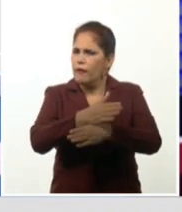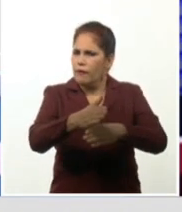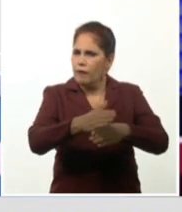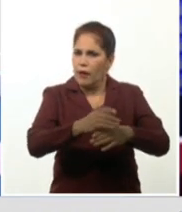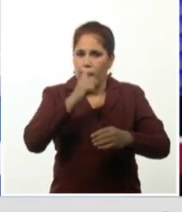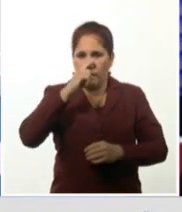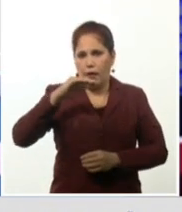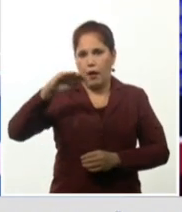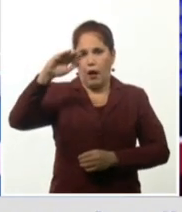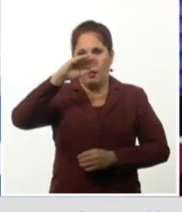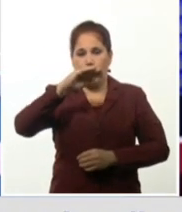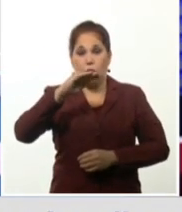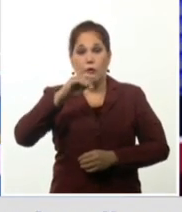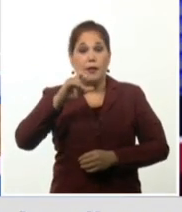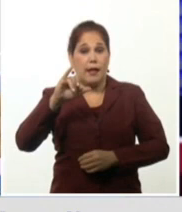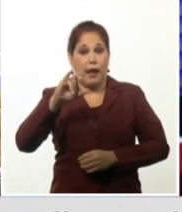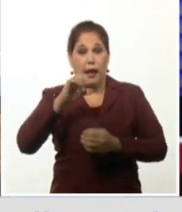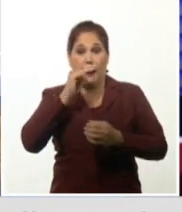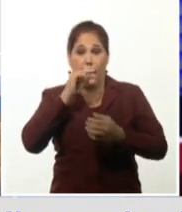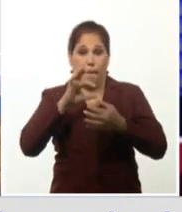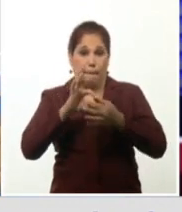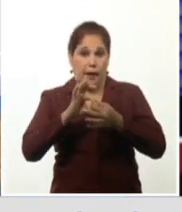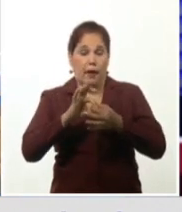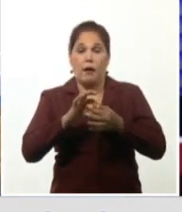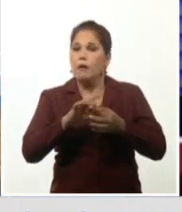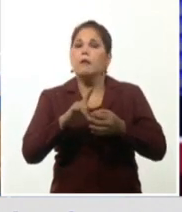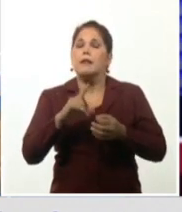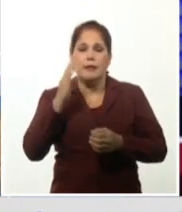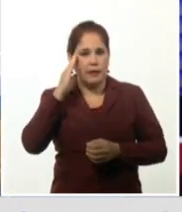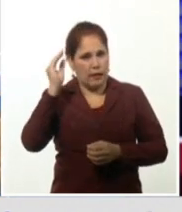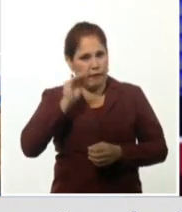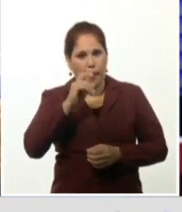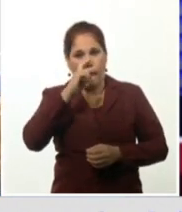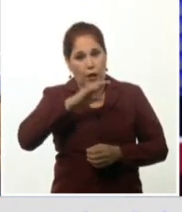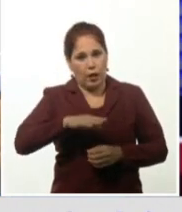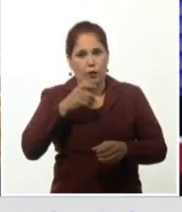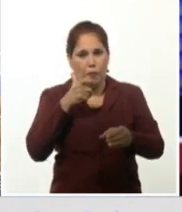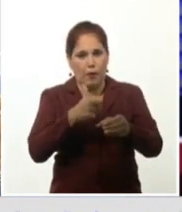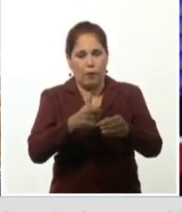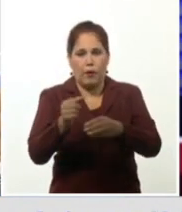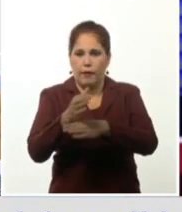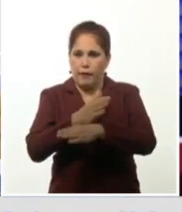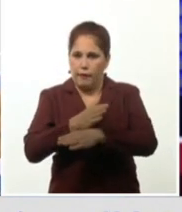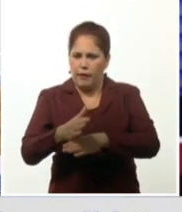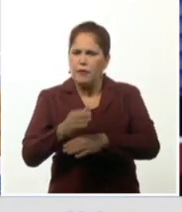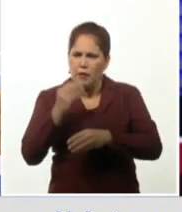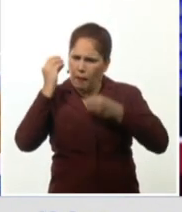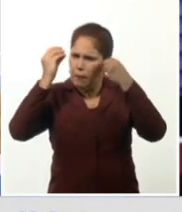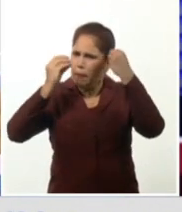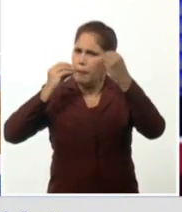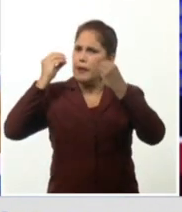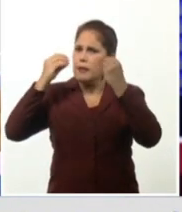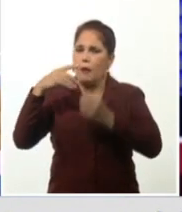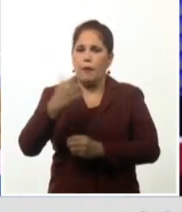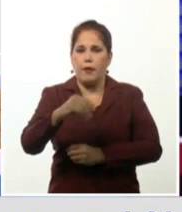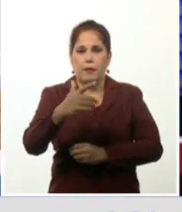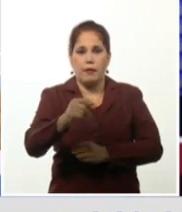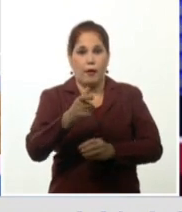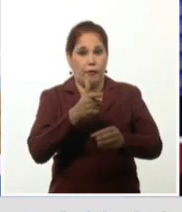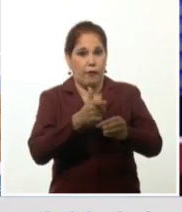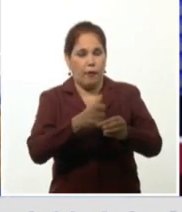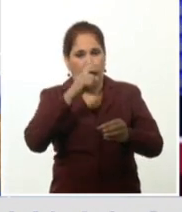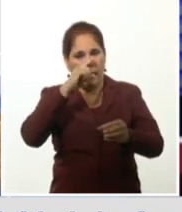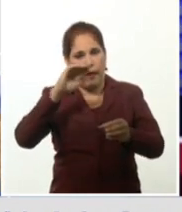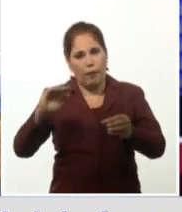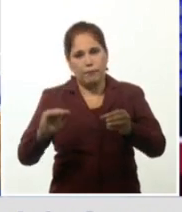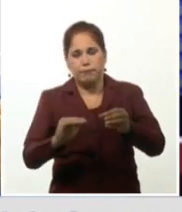Genética y Biotecnología siempre ha expresado que no se descarta esa posibilidad. ¿Se ha pensado en un ensayo clínico para edades